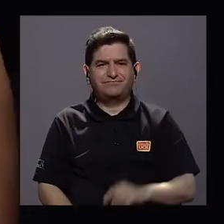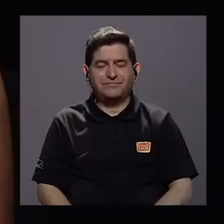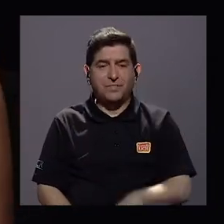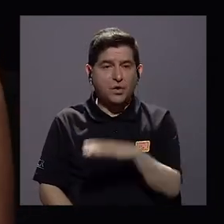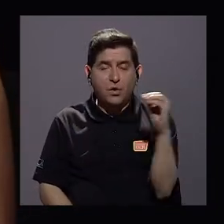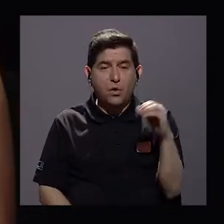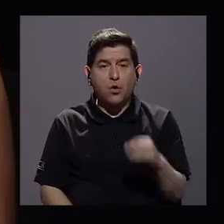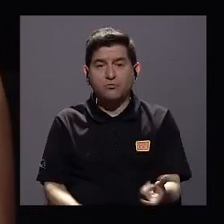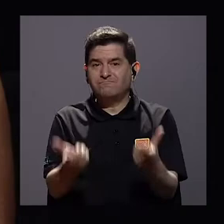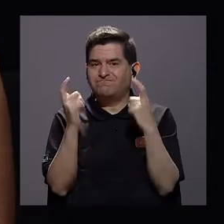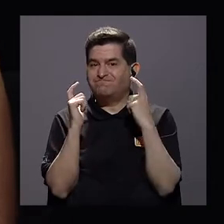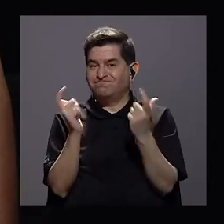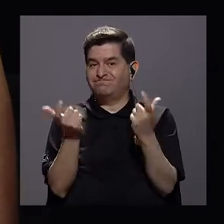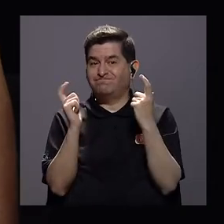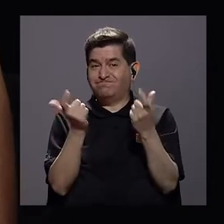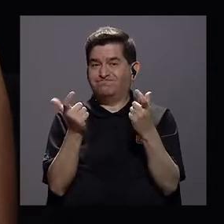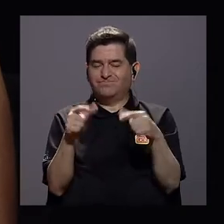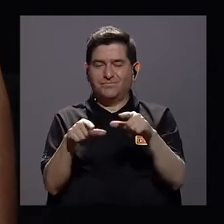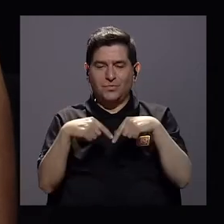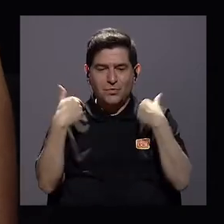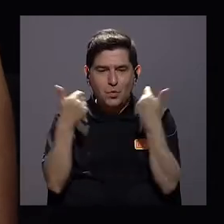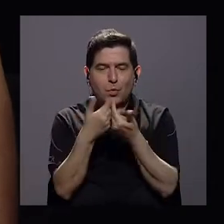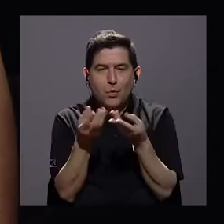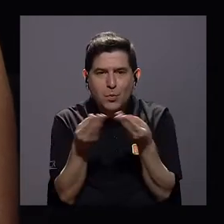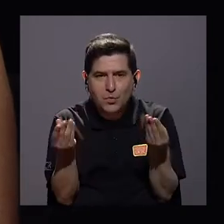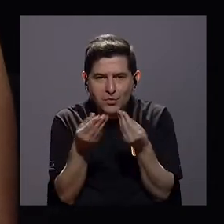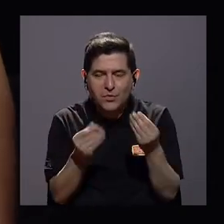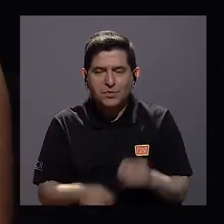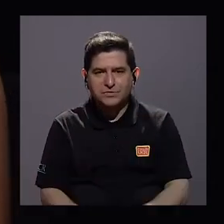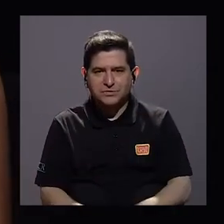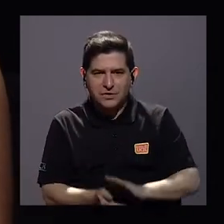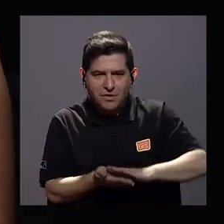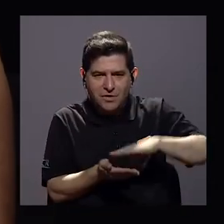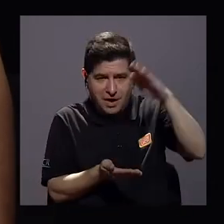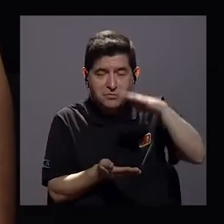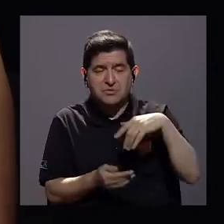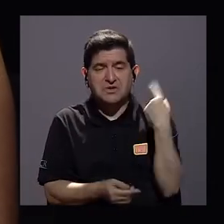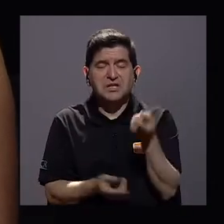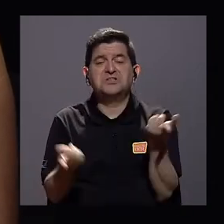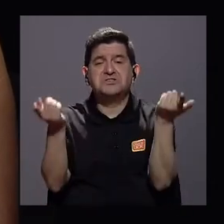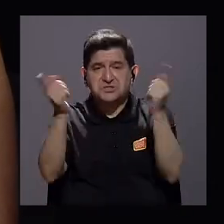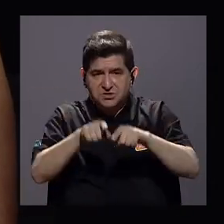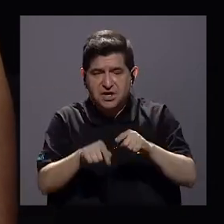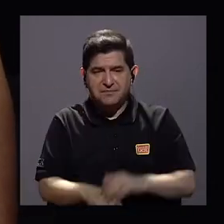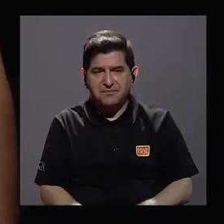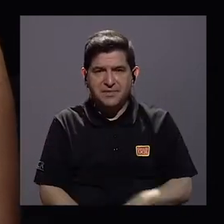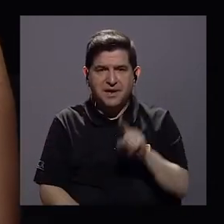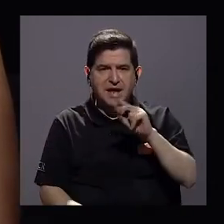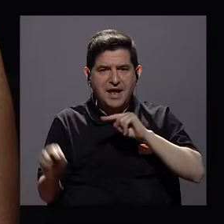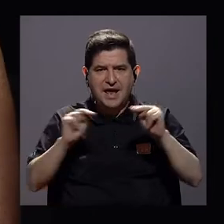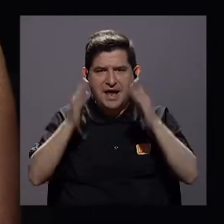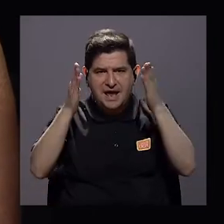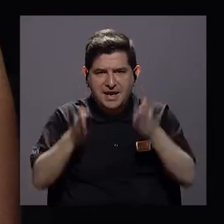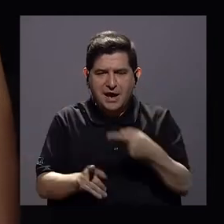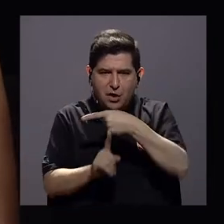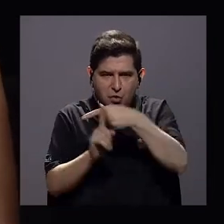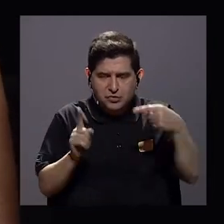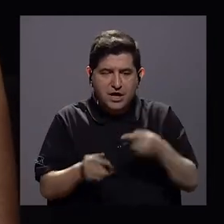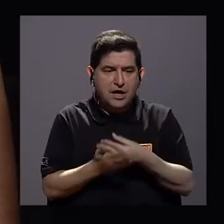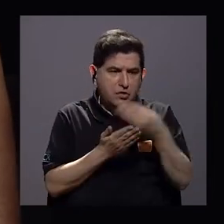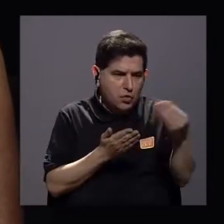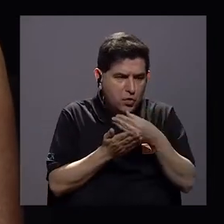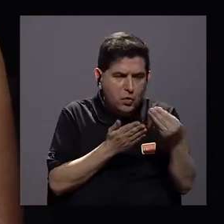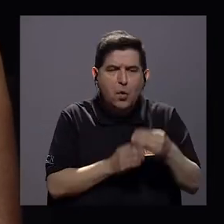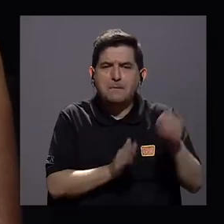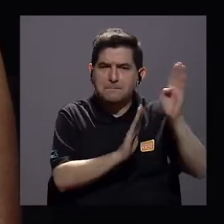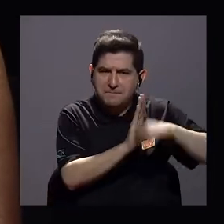se lucra con un sector productivo aumentando, que esto ha pasado siempre, ¿verdad? Un intermediario que compra el pescado